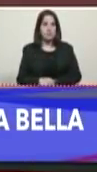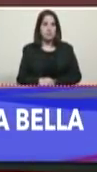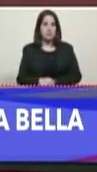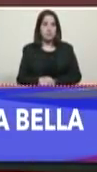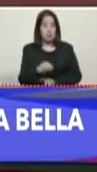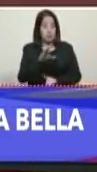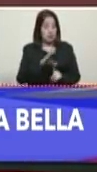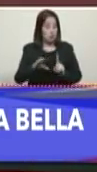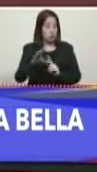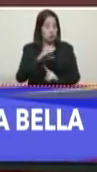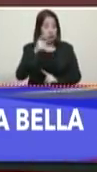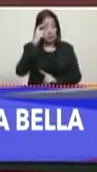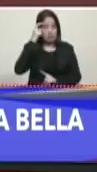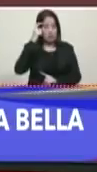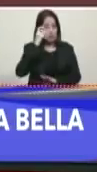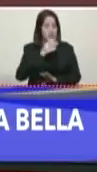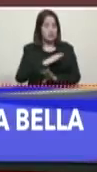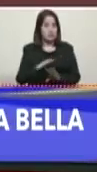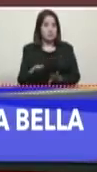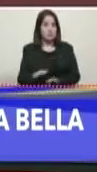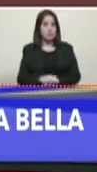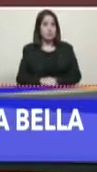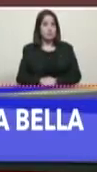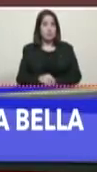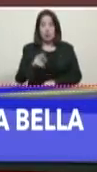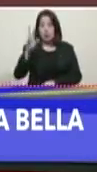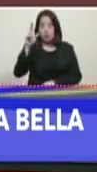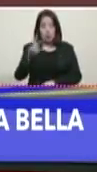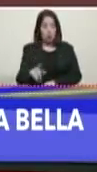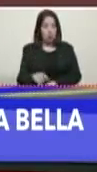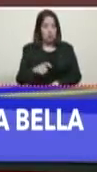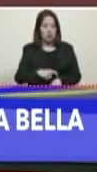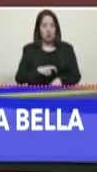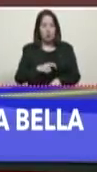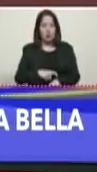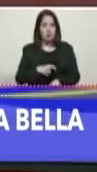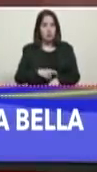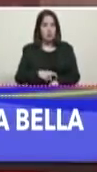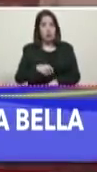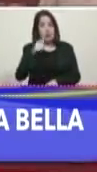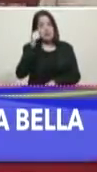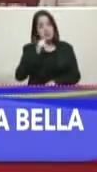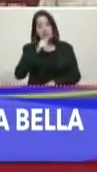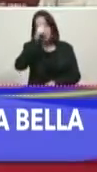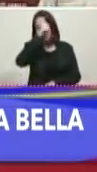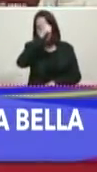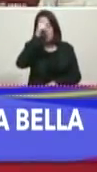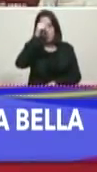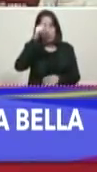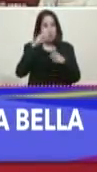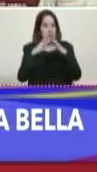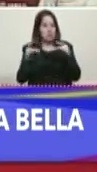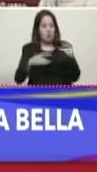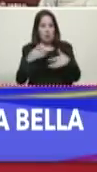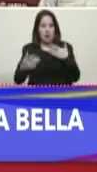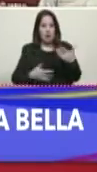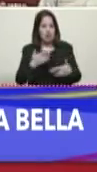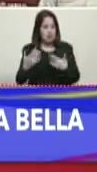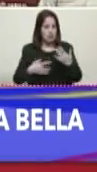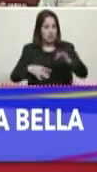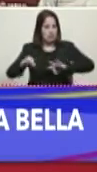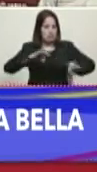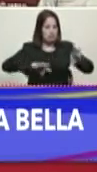diaria que todos los días de todas las horas que los sábados y domingo quizás la actividad cultural teatral